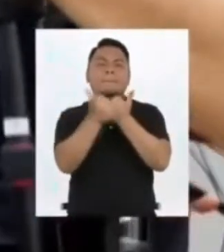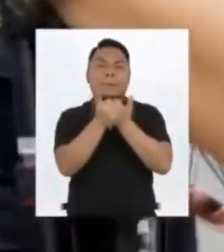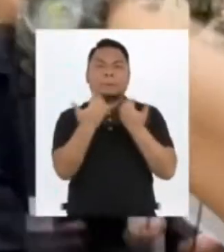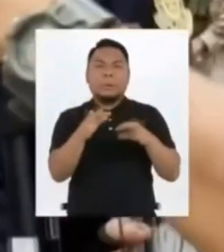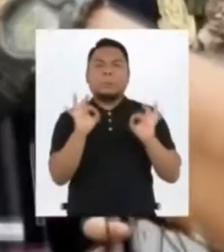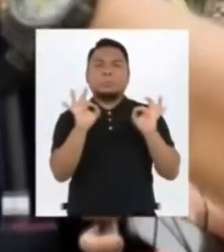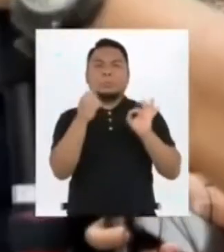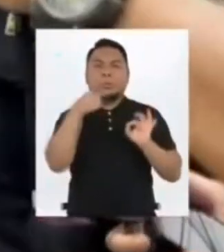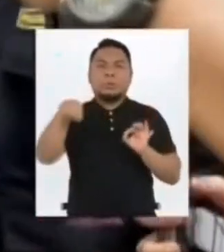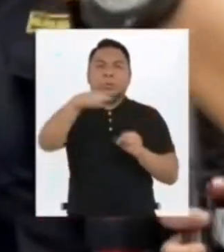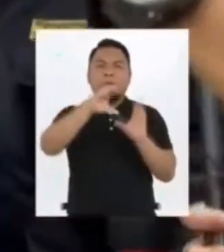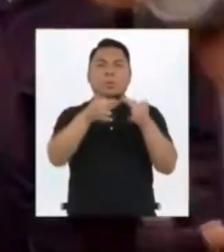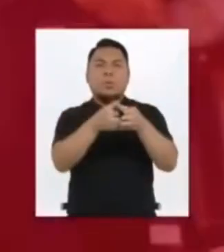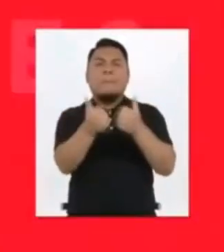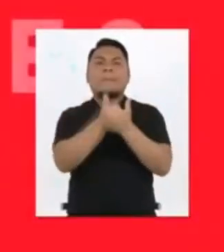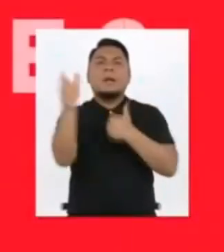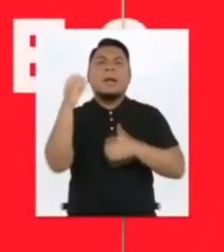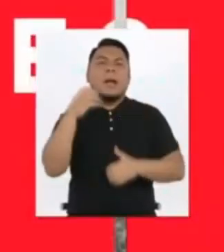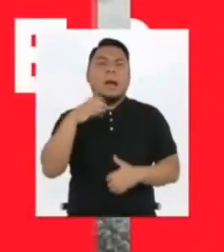Los Gatilleros del Callao.